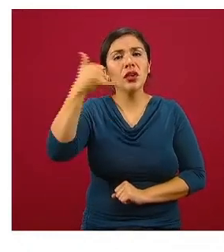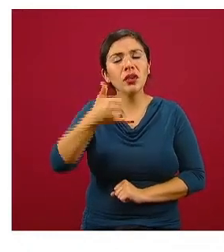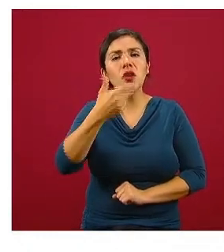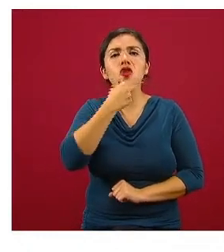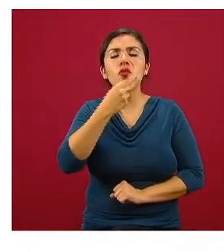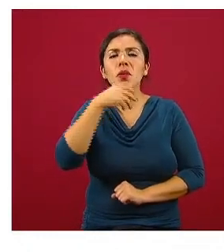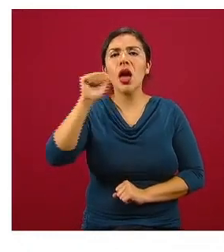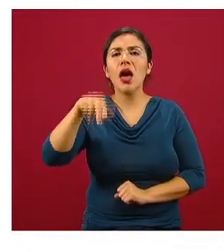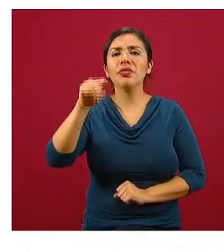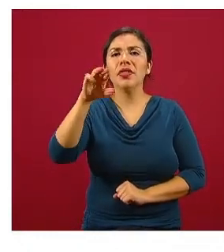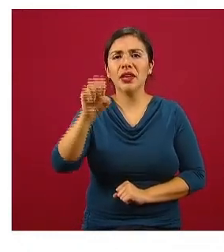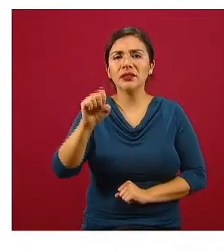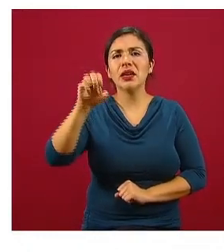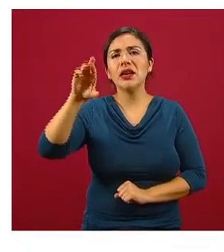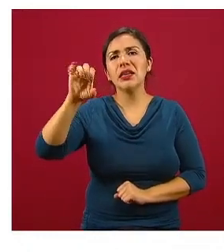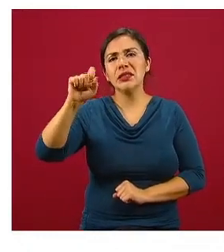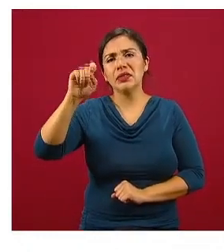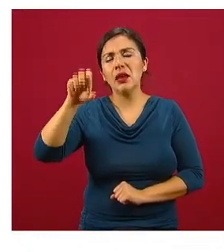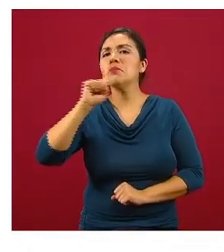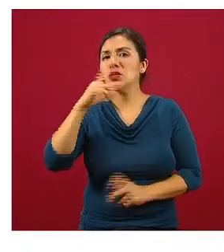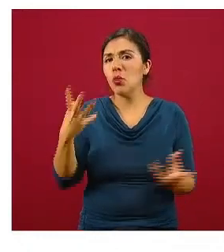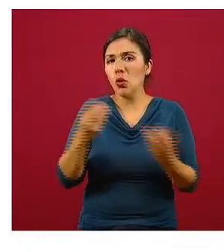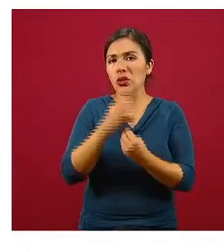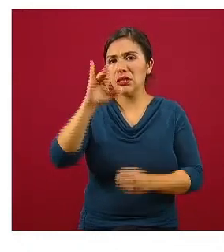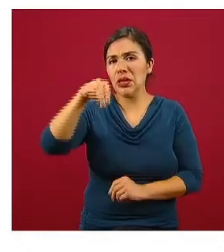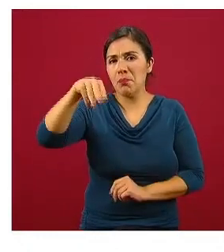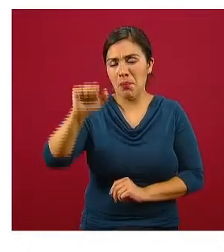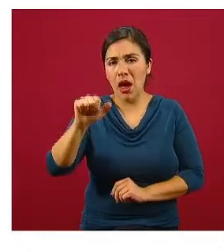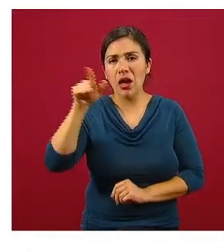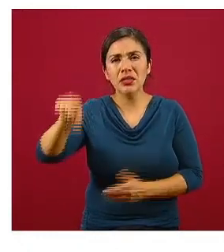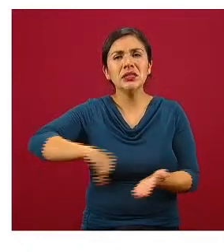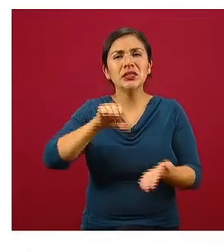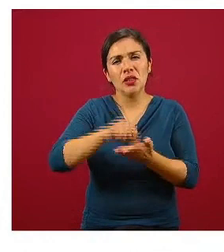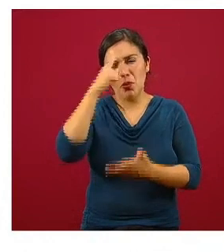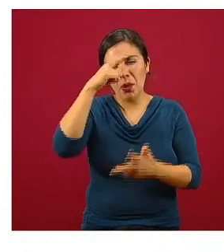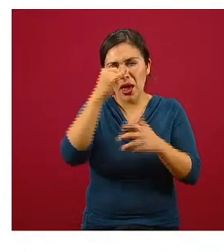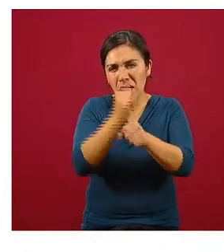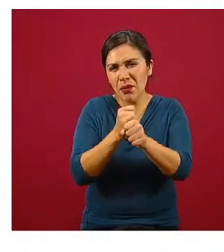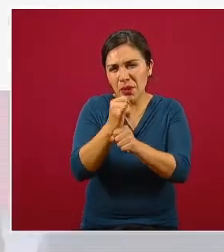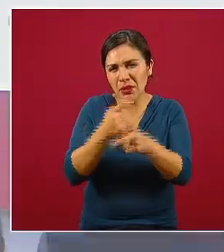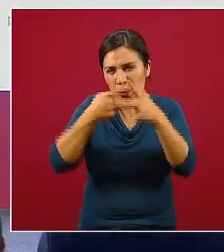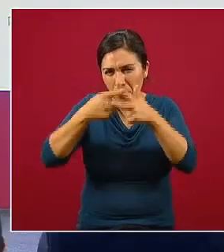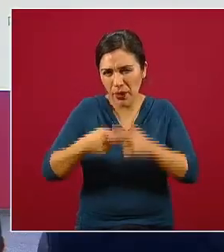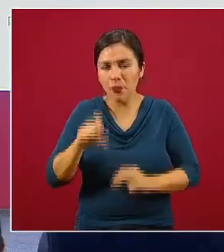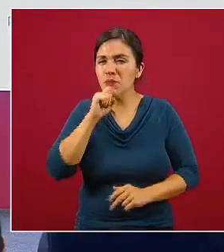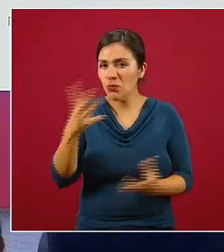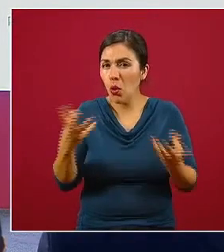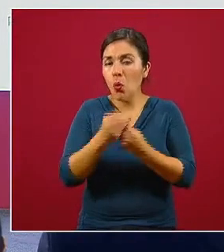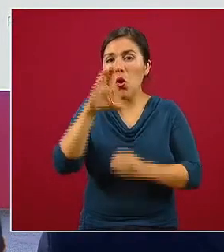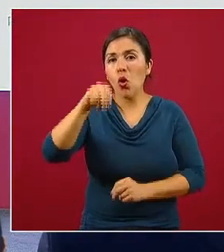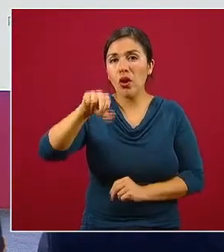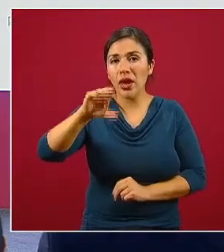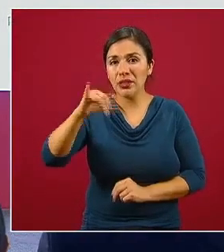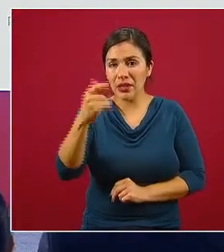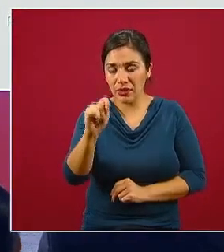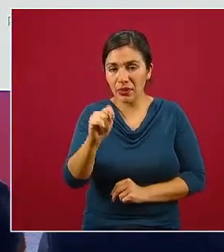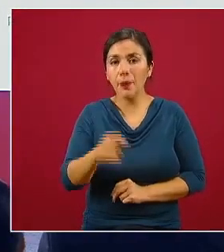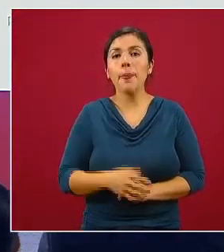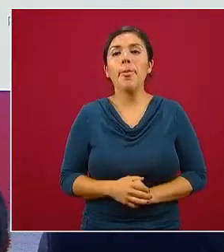Andrés Kristen son del CIMAT, del Centro de Investigación de Matemáticas, que es un centro CONACYT. El modelo